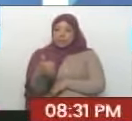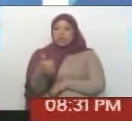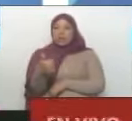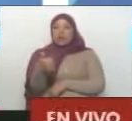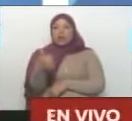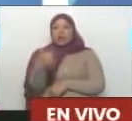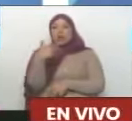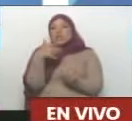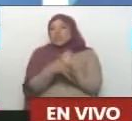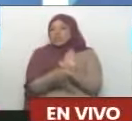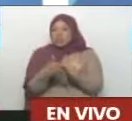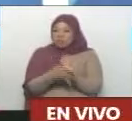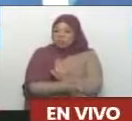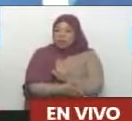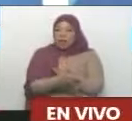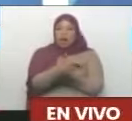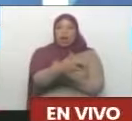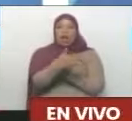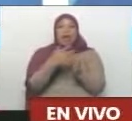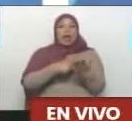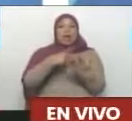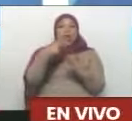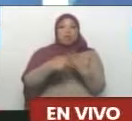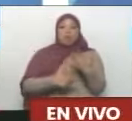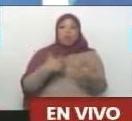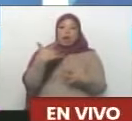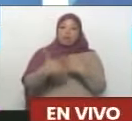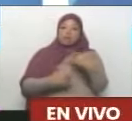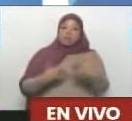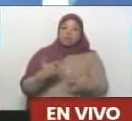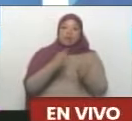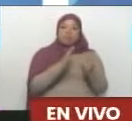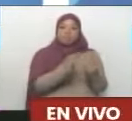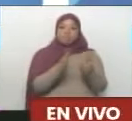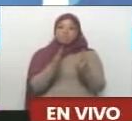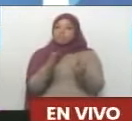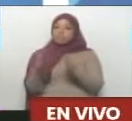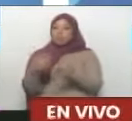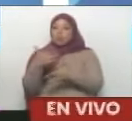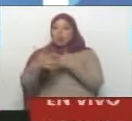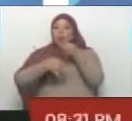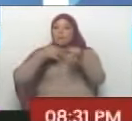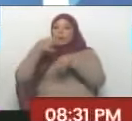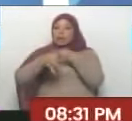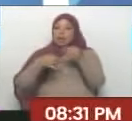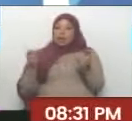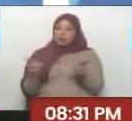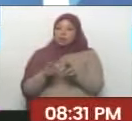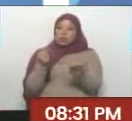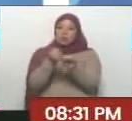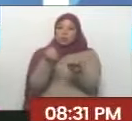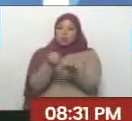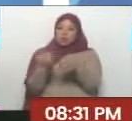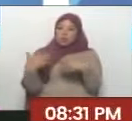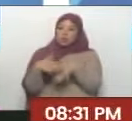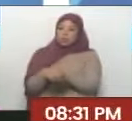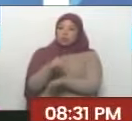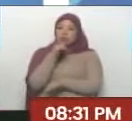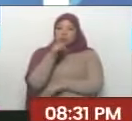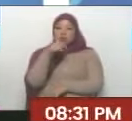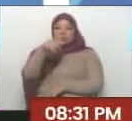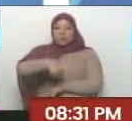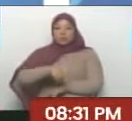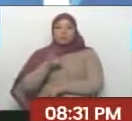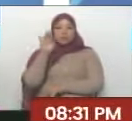trabajado, pues, bien precisado, con detalle, y poder trabajar con ese mapa de aquí